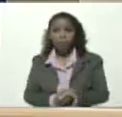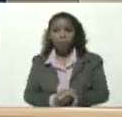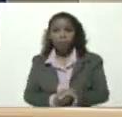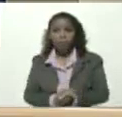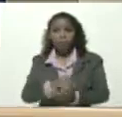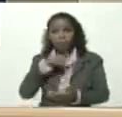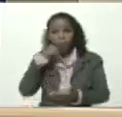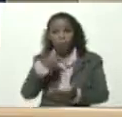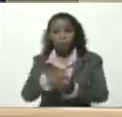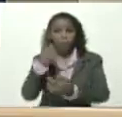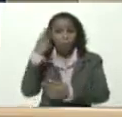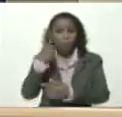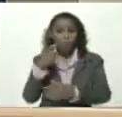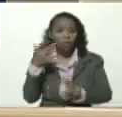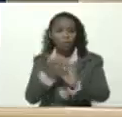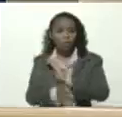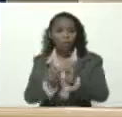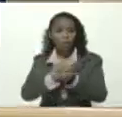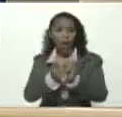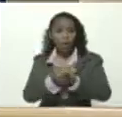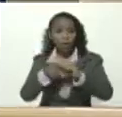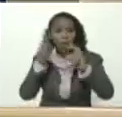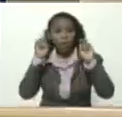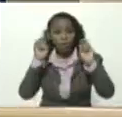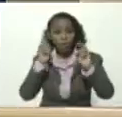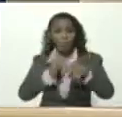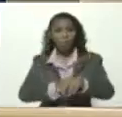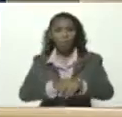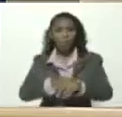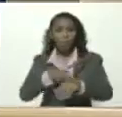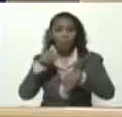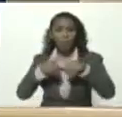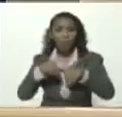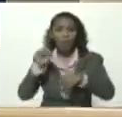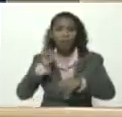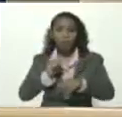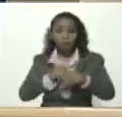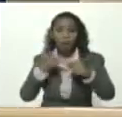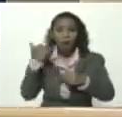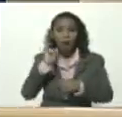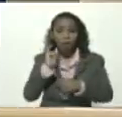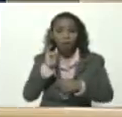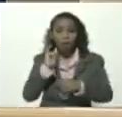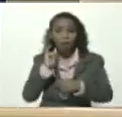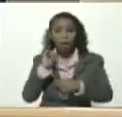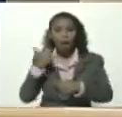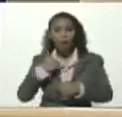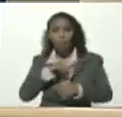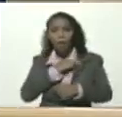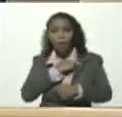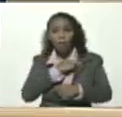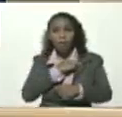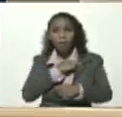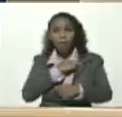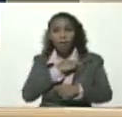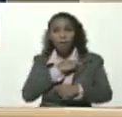Me preguntaban sobre los cambios en la oferta electoral. En efecto, está previsto por la legislación, por